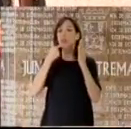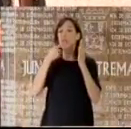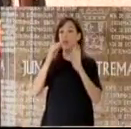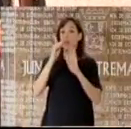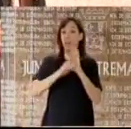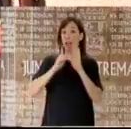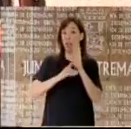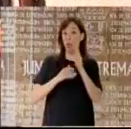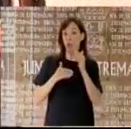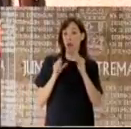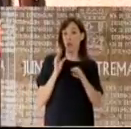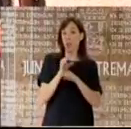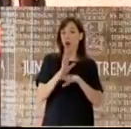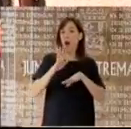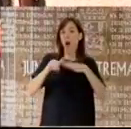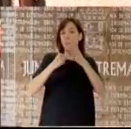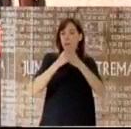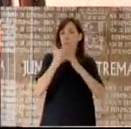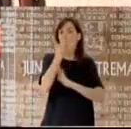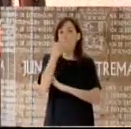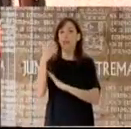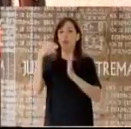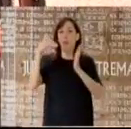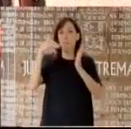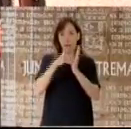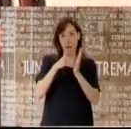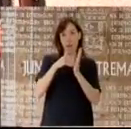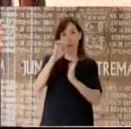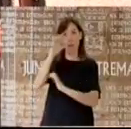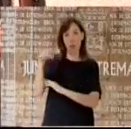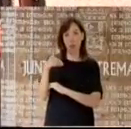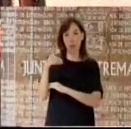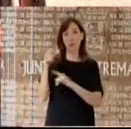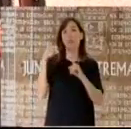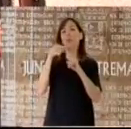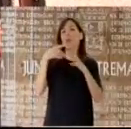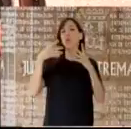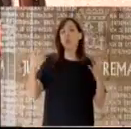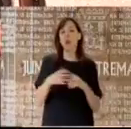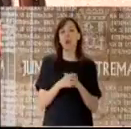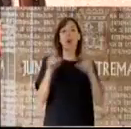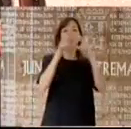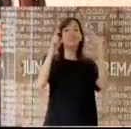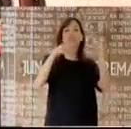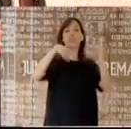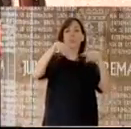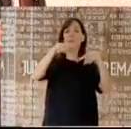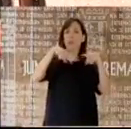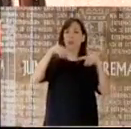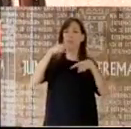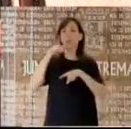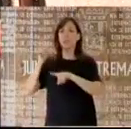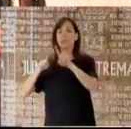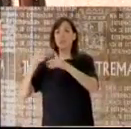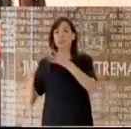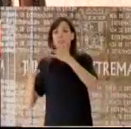hasta 500.000 euros para las empresas de transporte de viajeros. Está el problema de Leda, si Leda podría en su momento